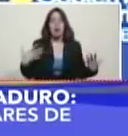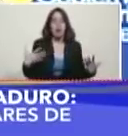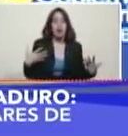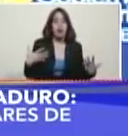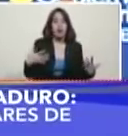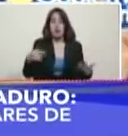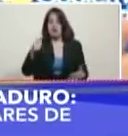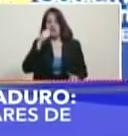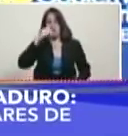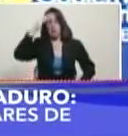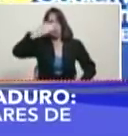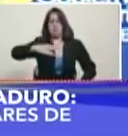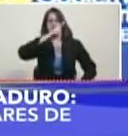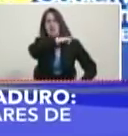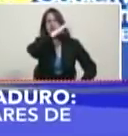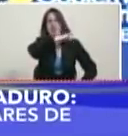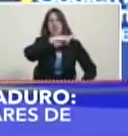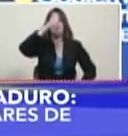¿Quién es el comandante jefe?